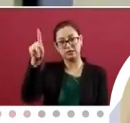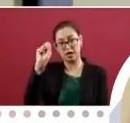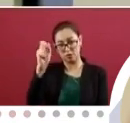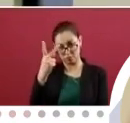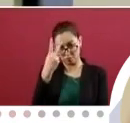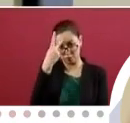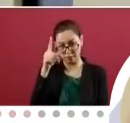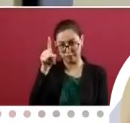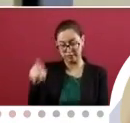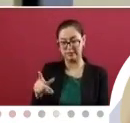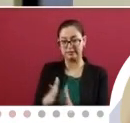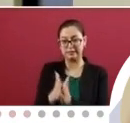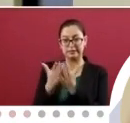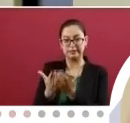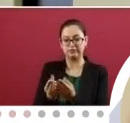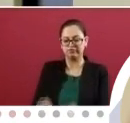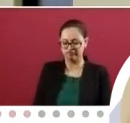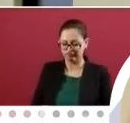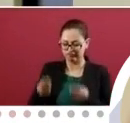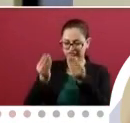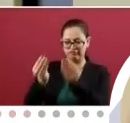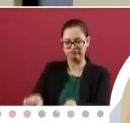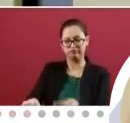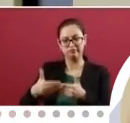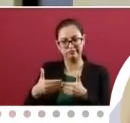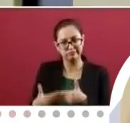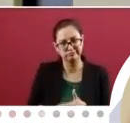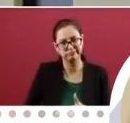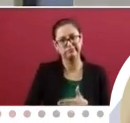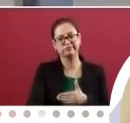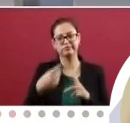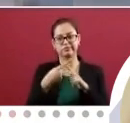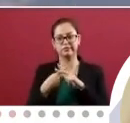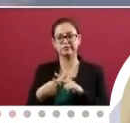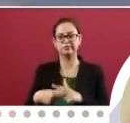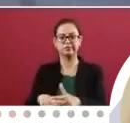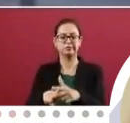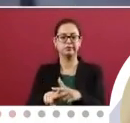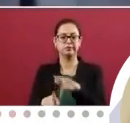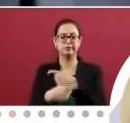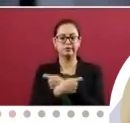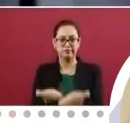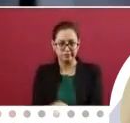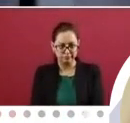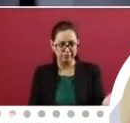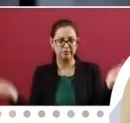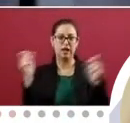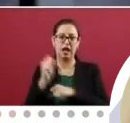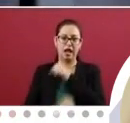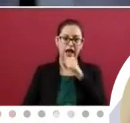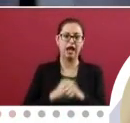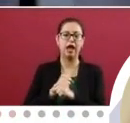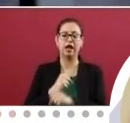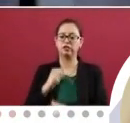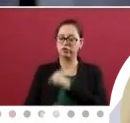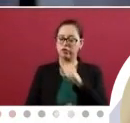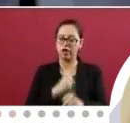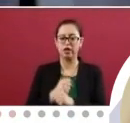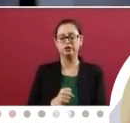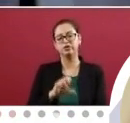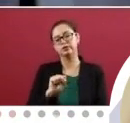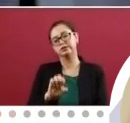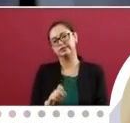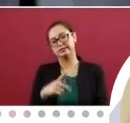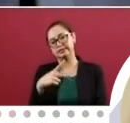justamente Biopapel Escribe, que se llevaba el contrato más alto por hasta 221 millones